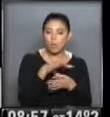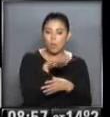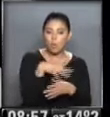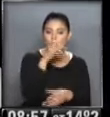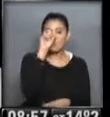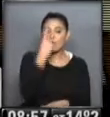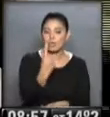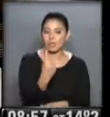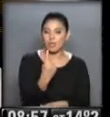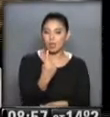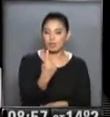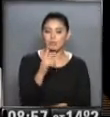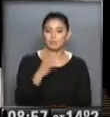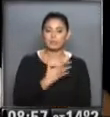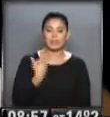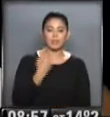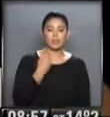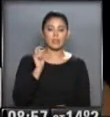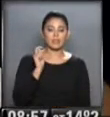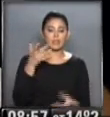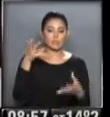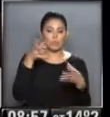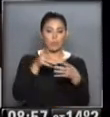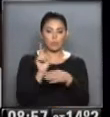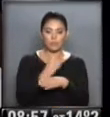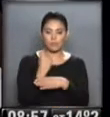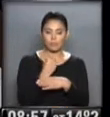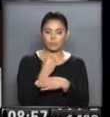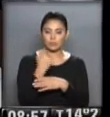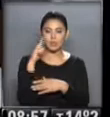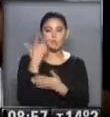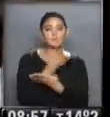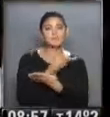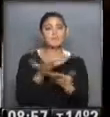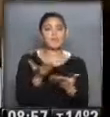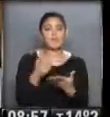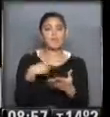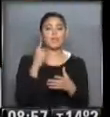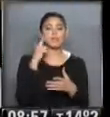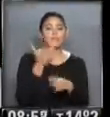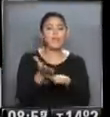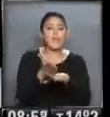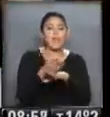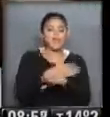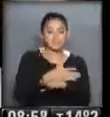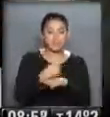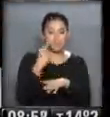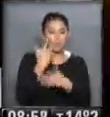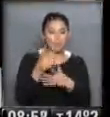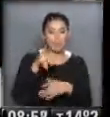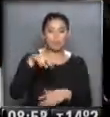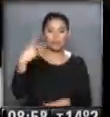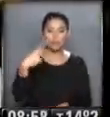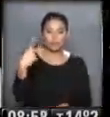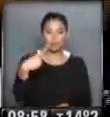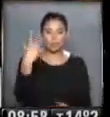Montevideo completamente, dirigido además por Pix Talarico, y que funciona también como previa para los shows, dos shows que tienen